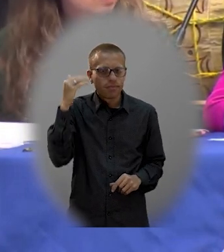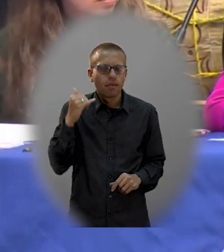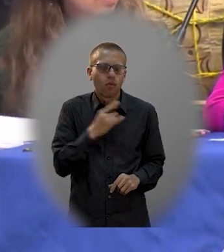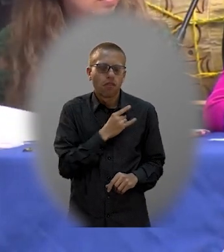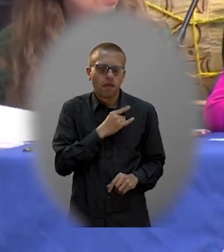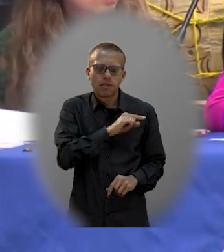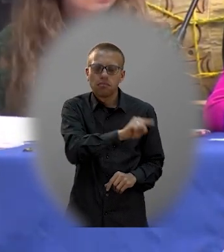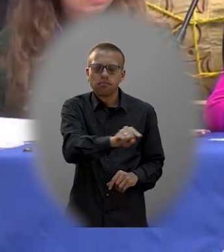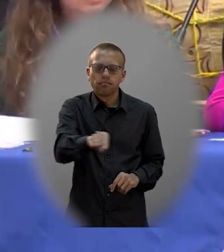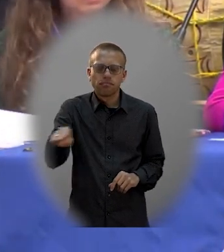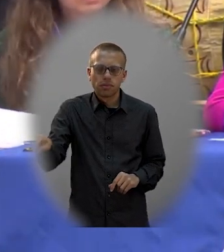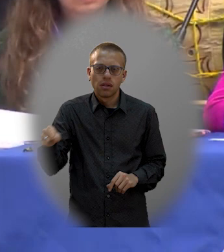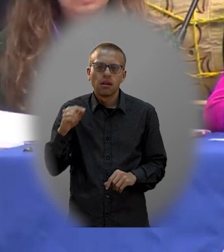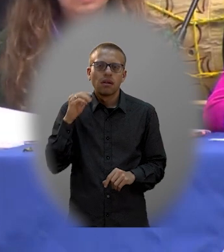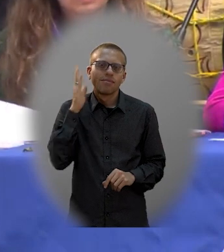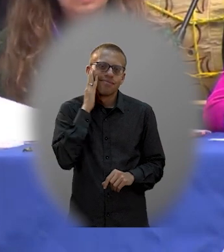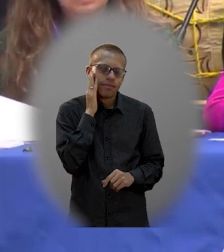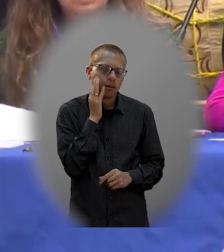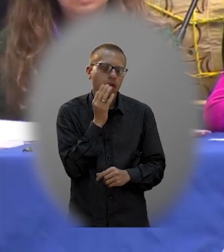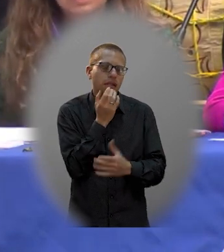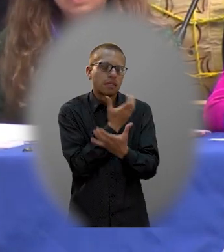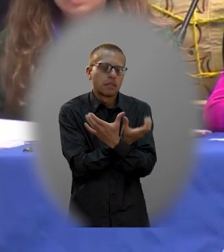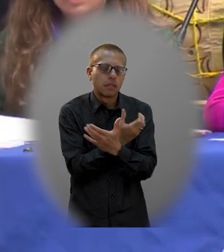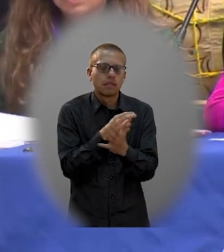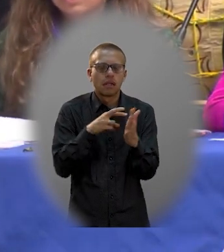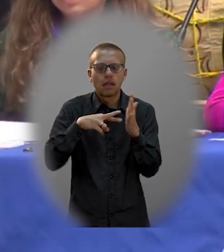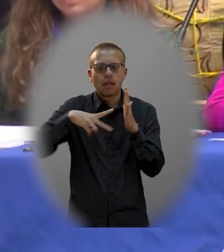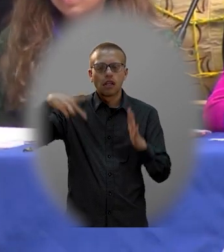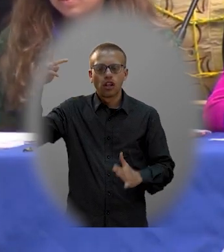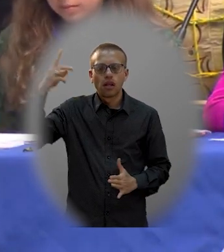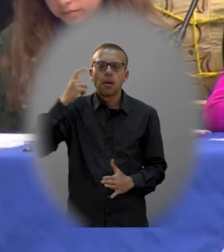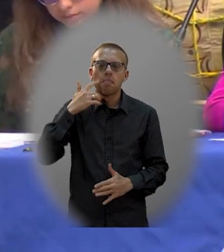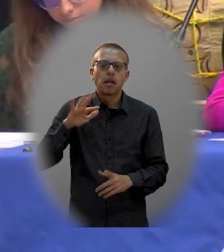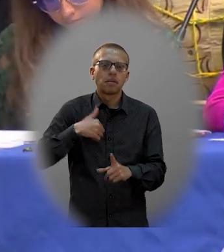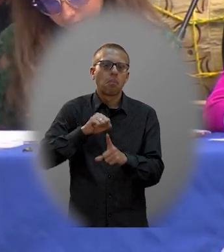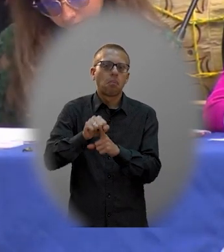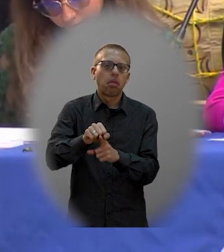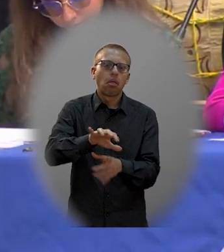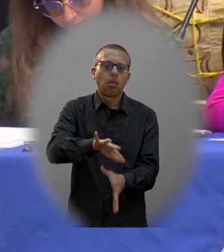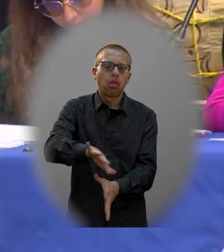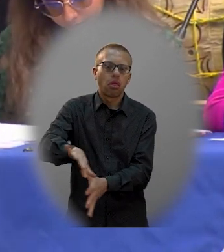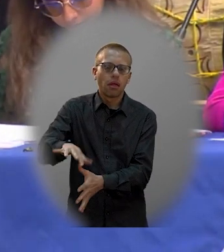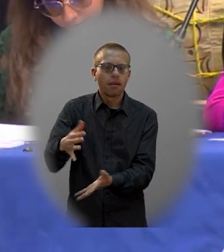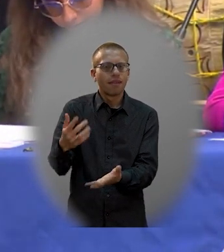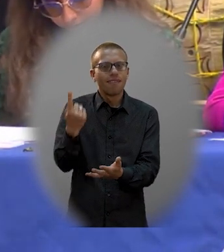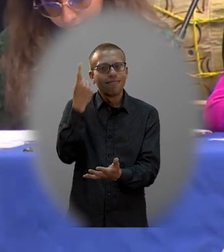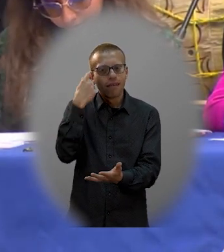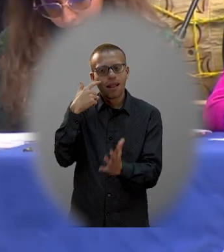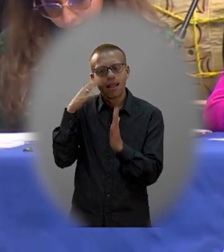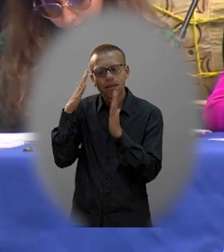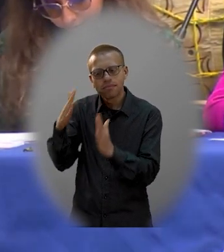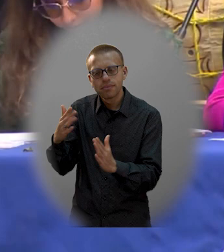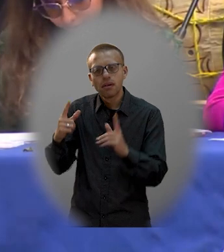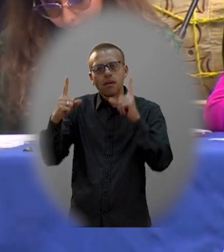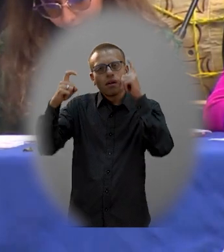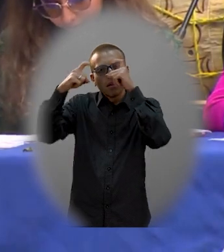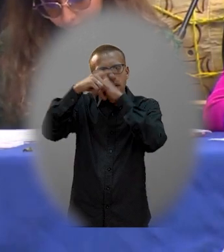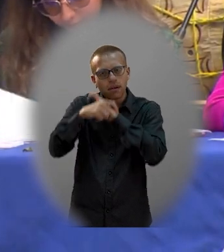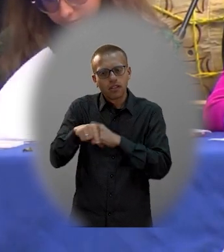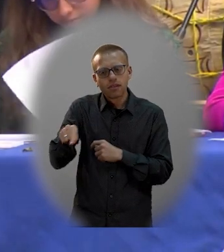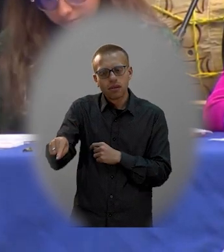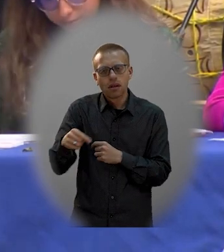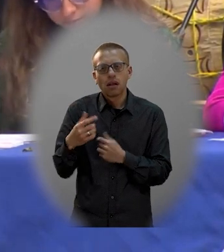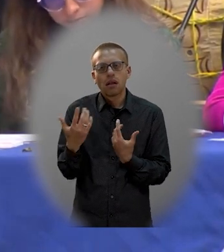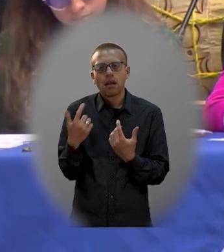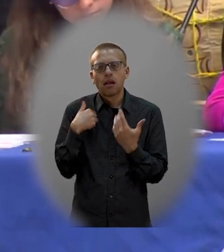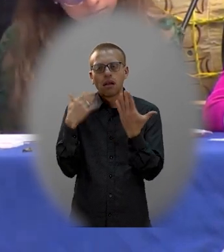hay carreras de ciencia y tecnología, hay carreras que están sumamente abandonadas, ¿sí? Porque no hay una reflexión de los profesores, porque los estudios que hay